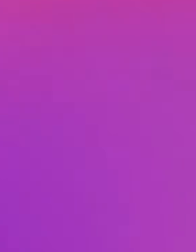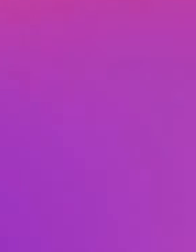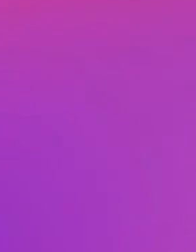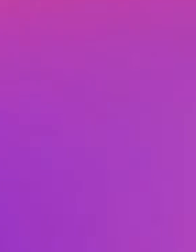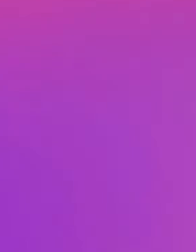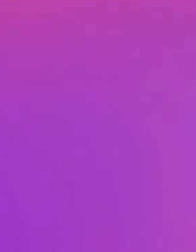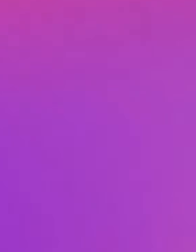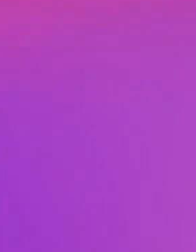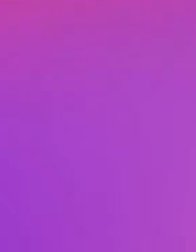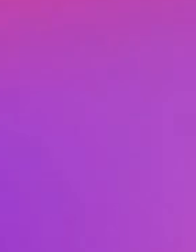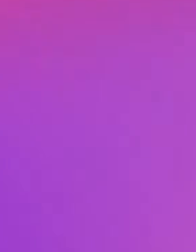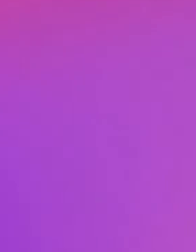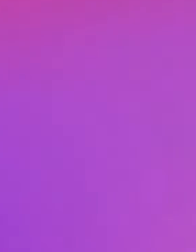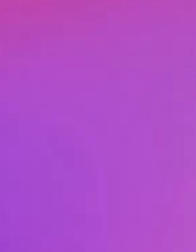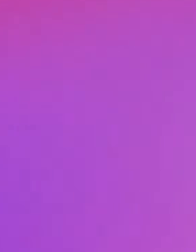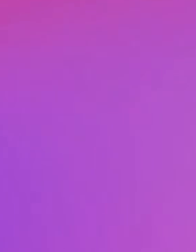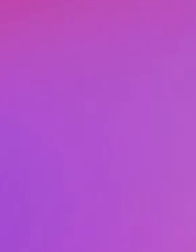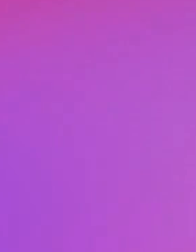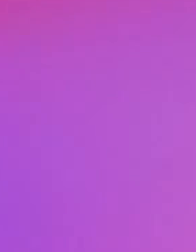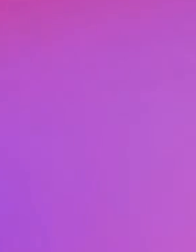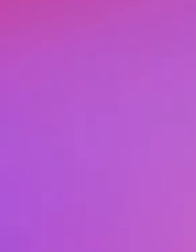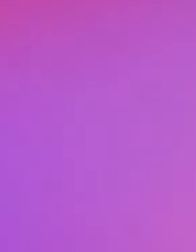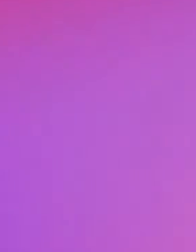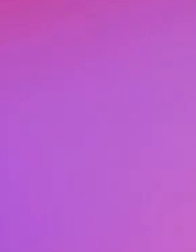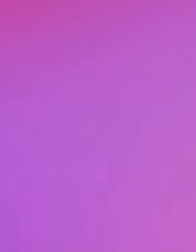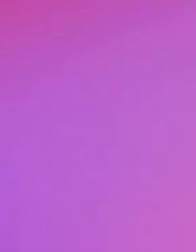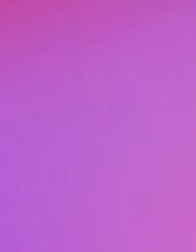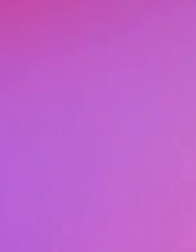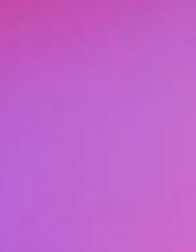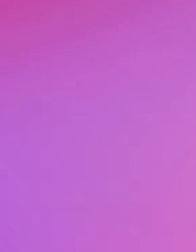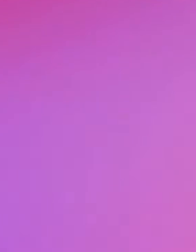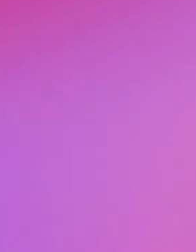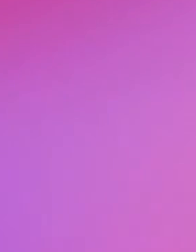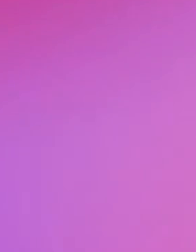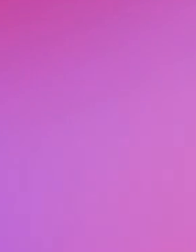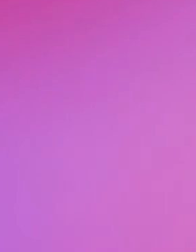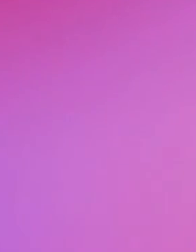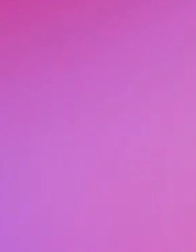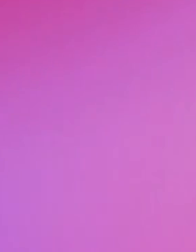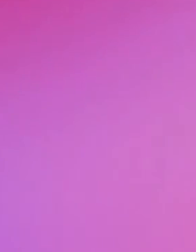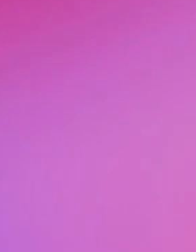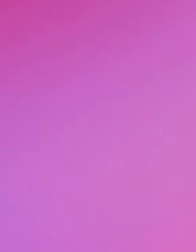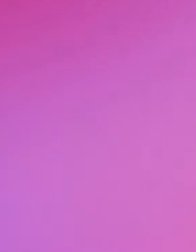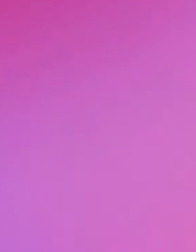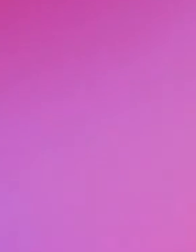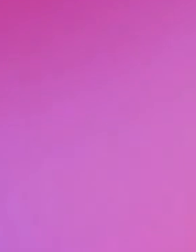conalitec.cep.gov.mx. Y recuerda que también cuentas con el sitio